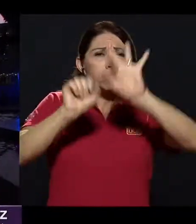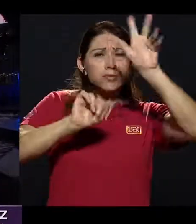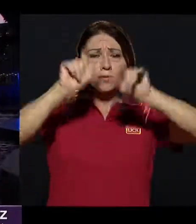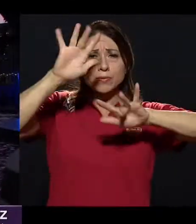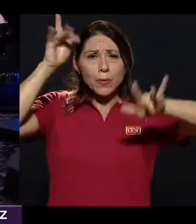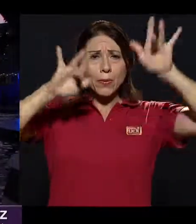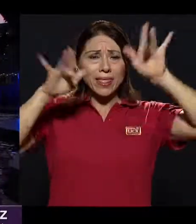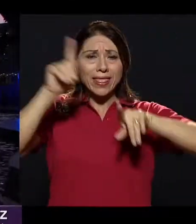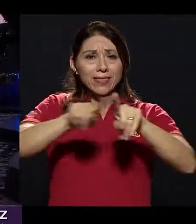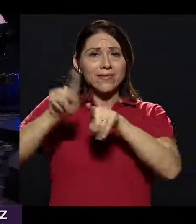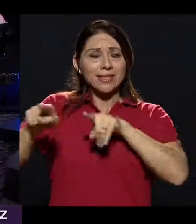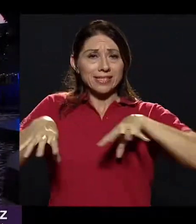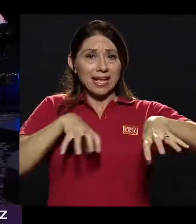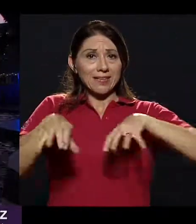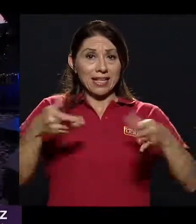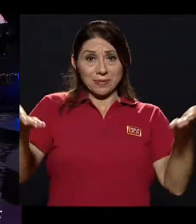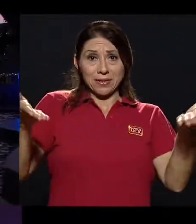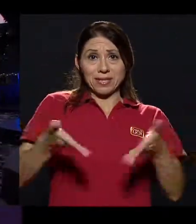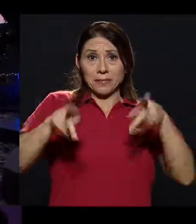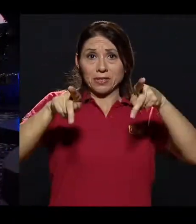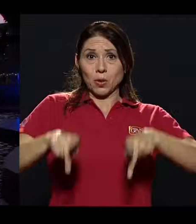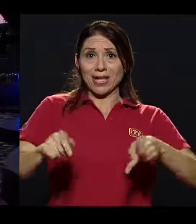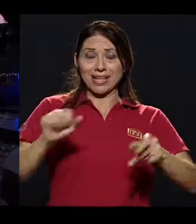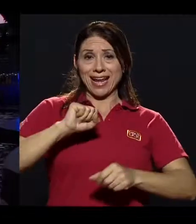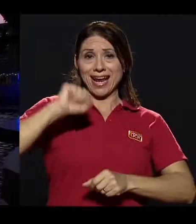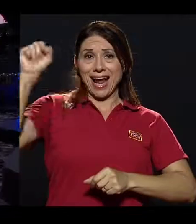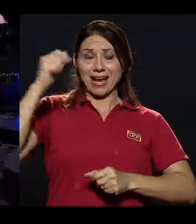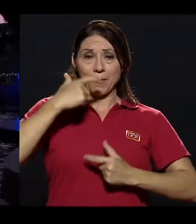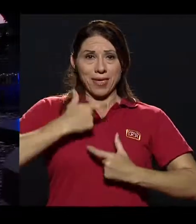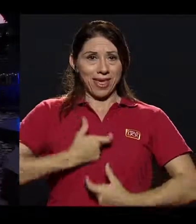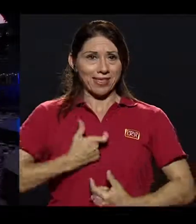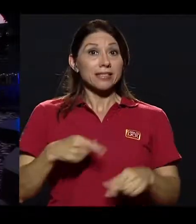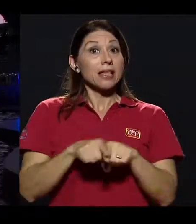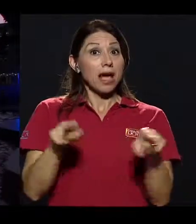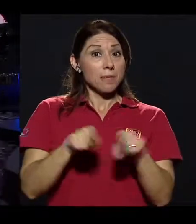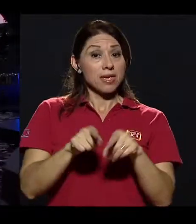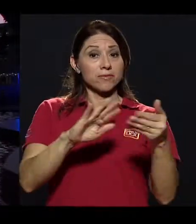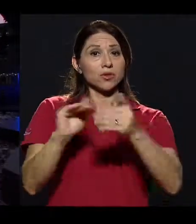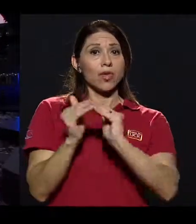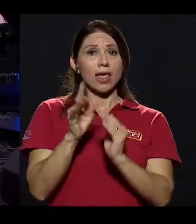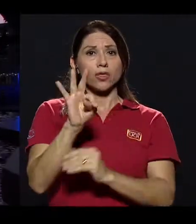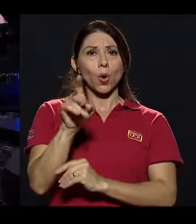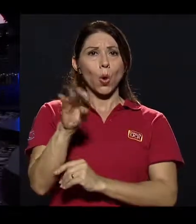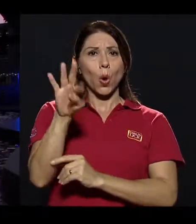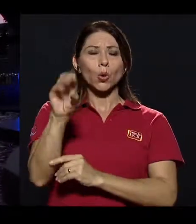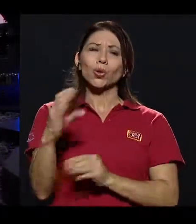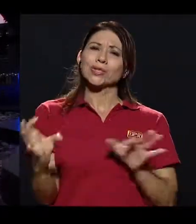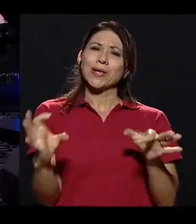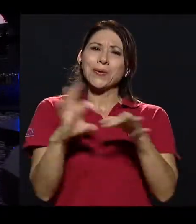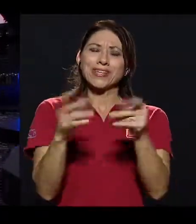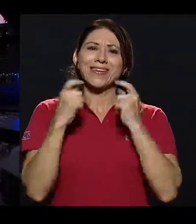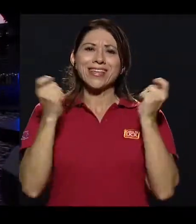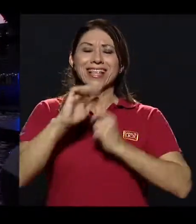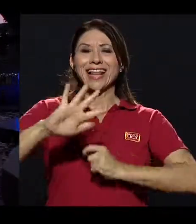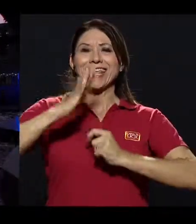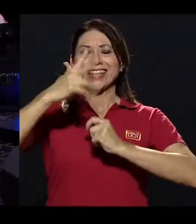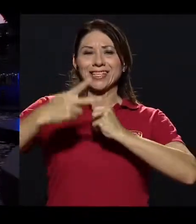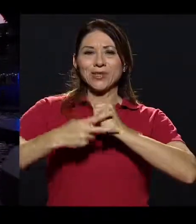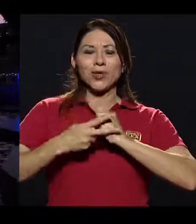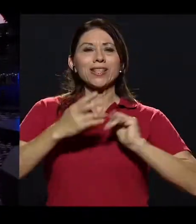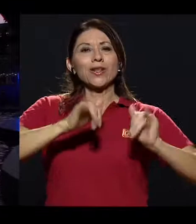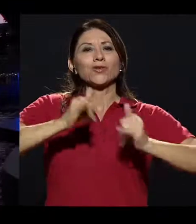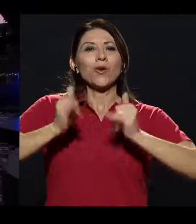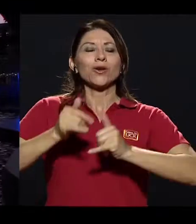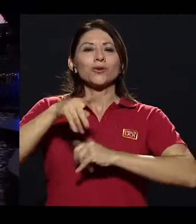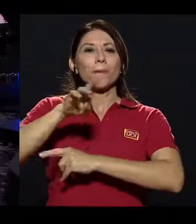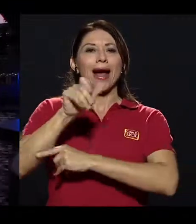en la que también se presenta a los atletas ganadores de medallas, y es una invitación también para que la ciudad de Toronto se una a esta fiesta de la quinta edición de los Juegos